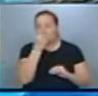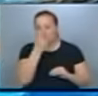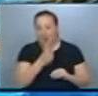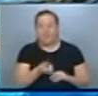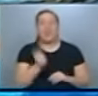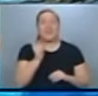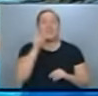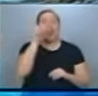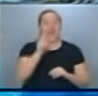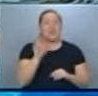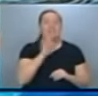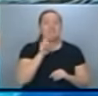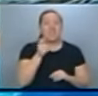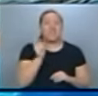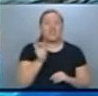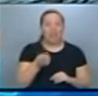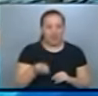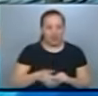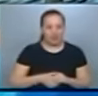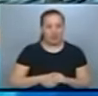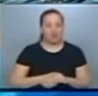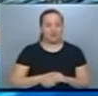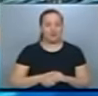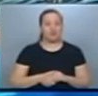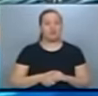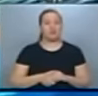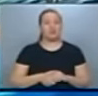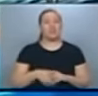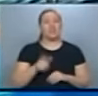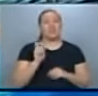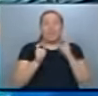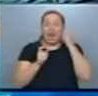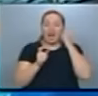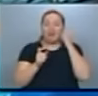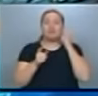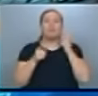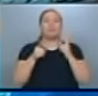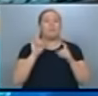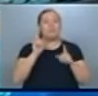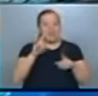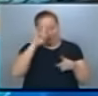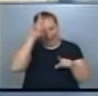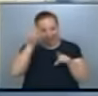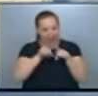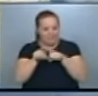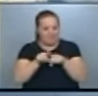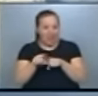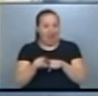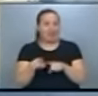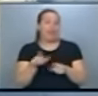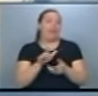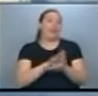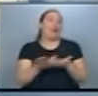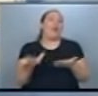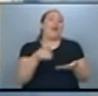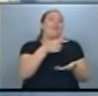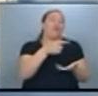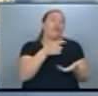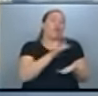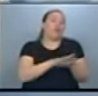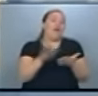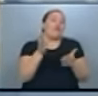es esta chica? A ver, esta chica es la supuesta amante del nuevo marido o del